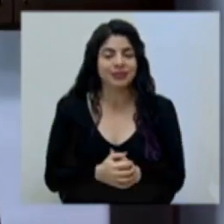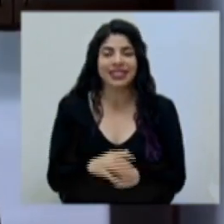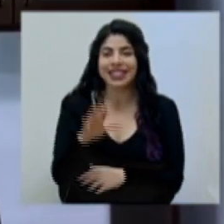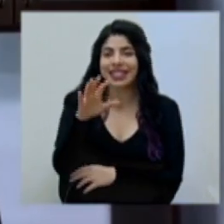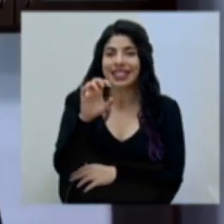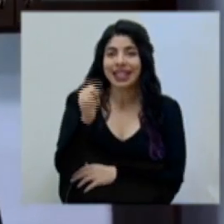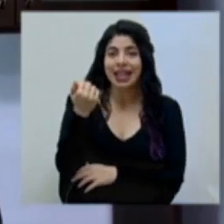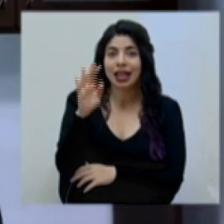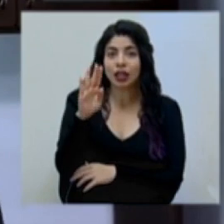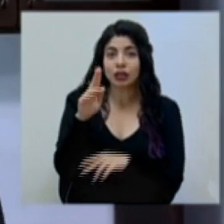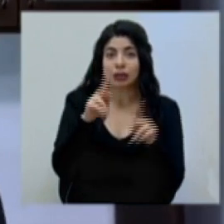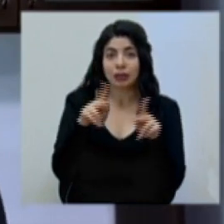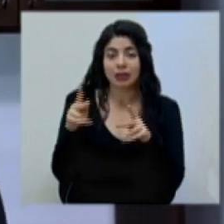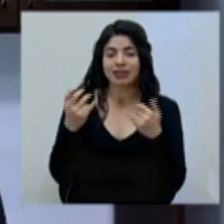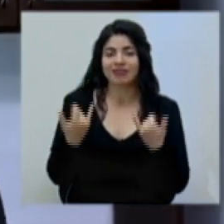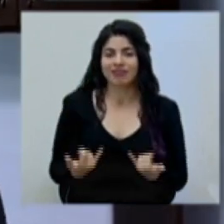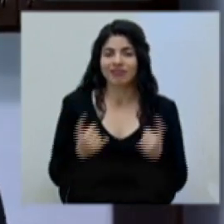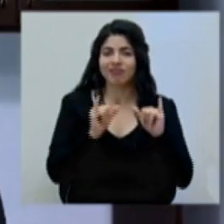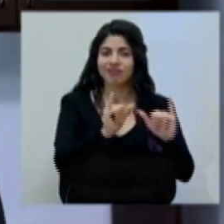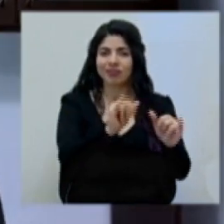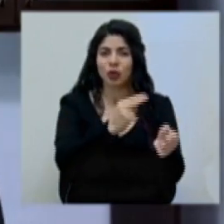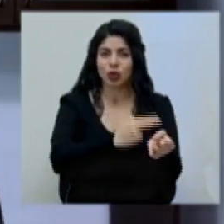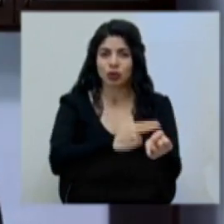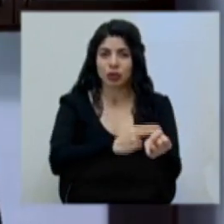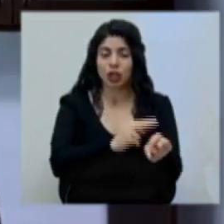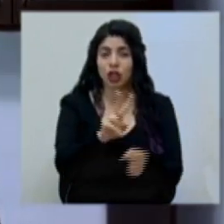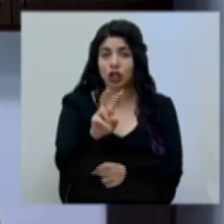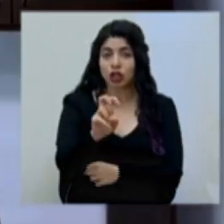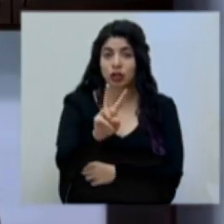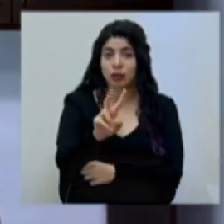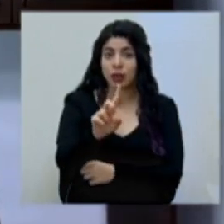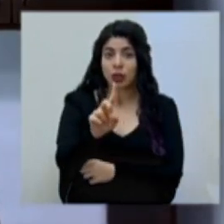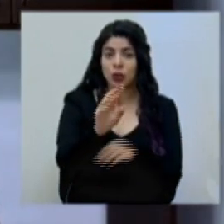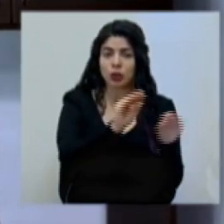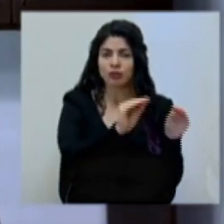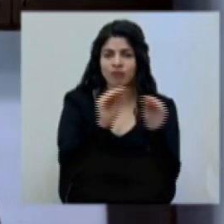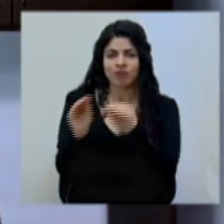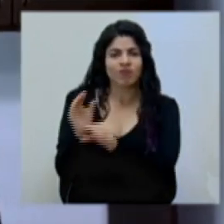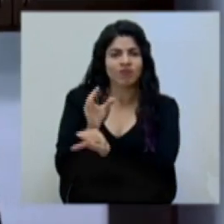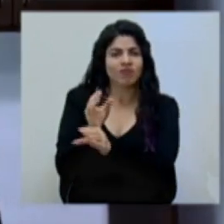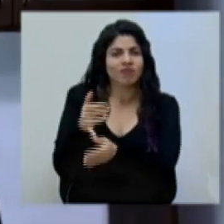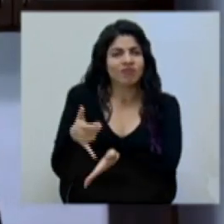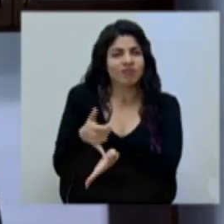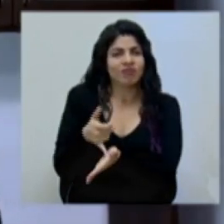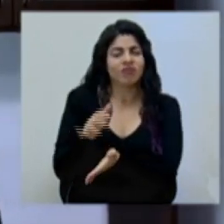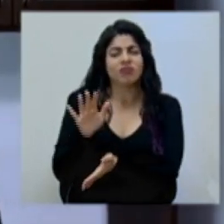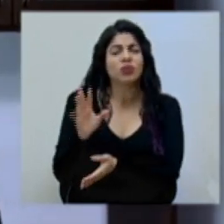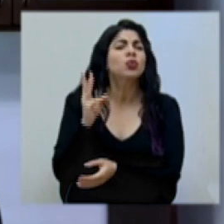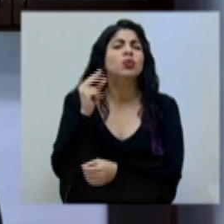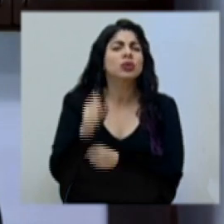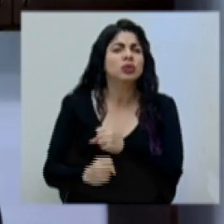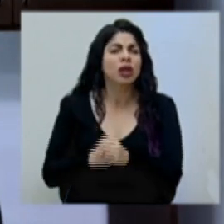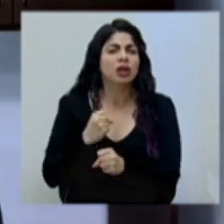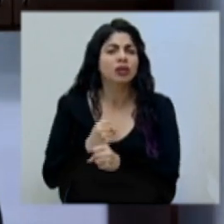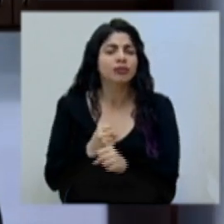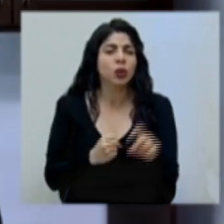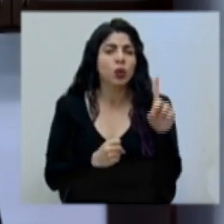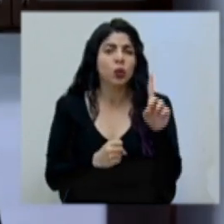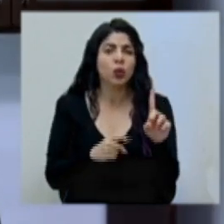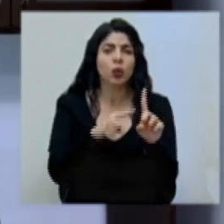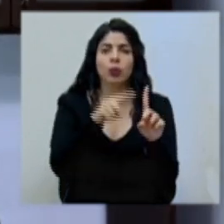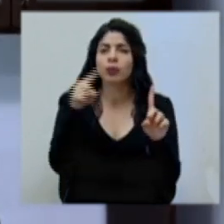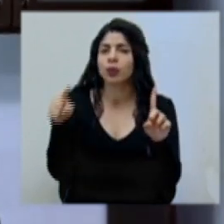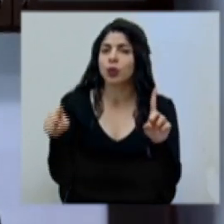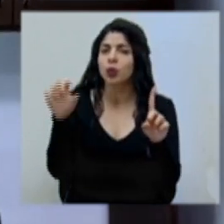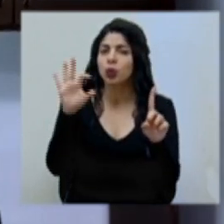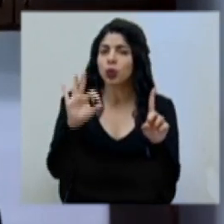514 personas se encuentran hospitalizadas, 221 de ellas en cuidados intensivos, con un rango de edad que va de 1 a